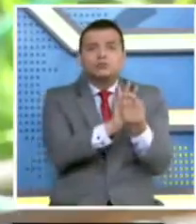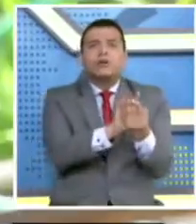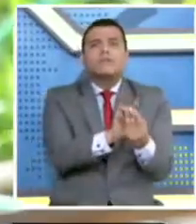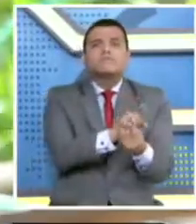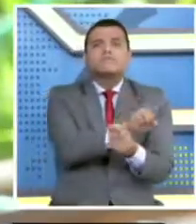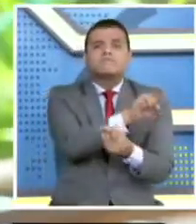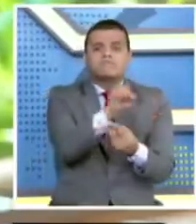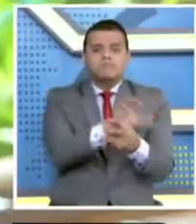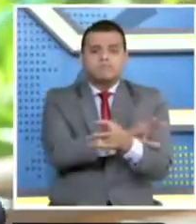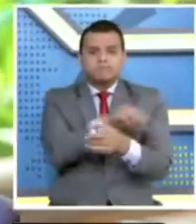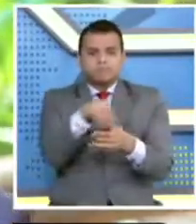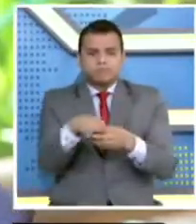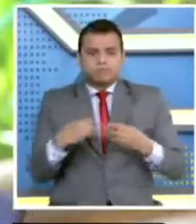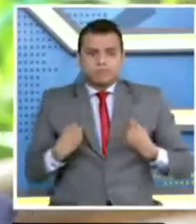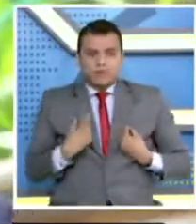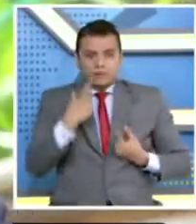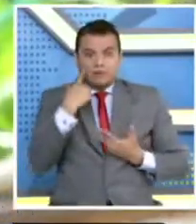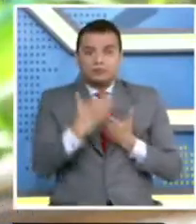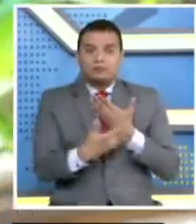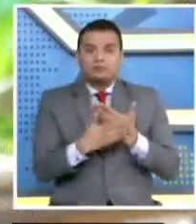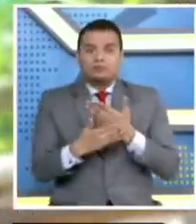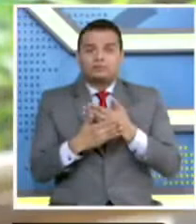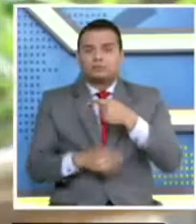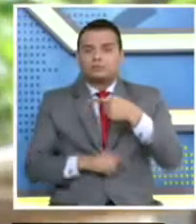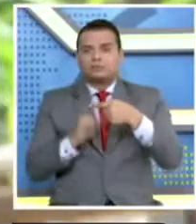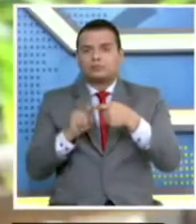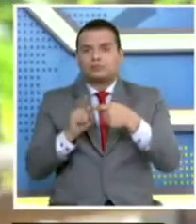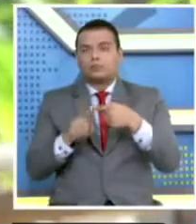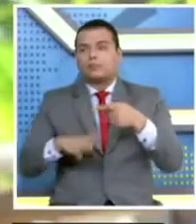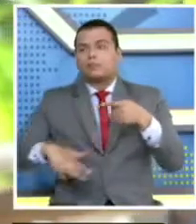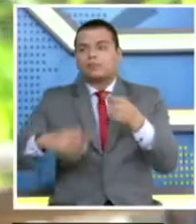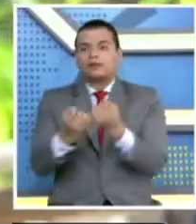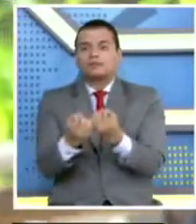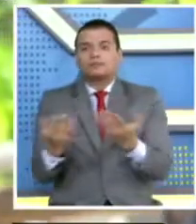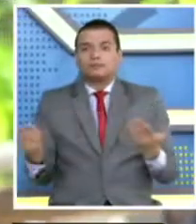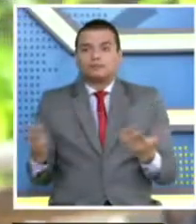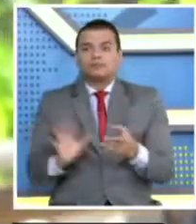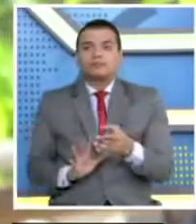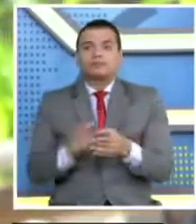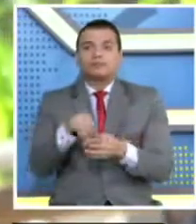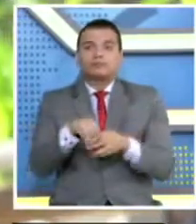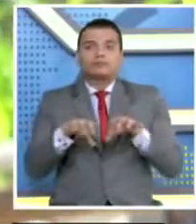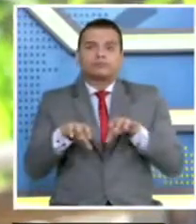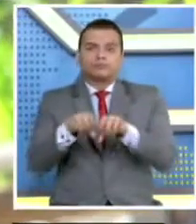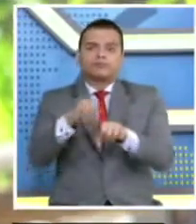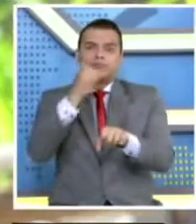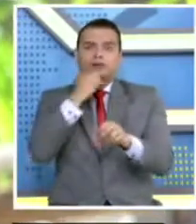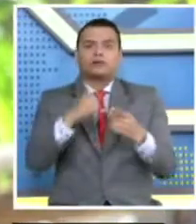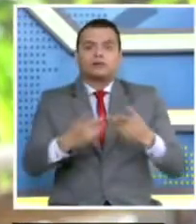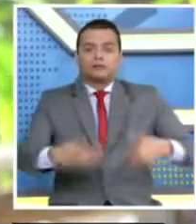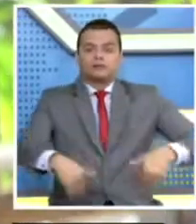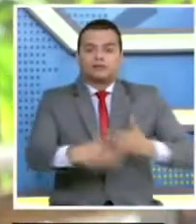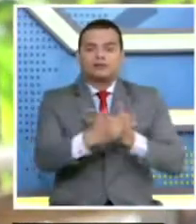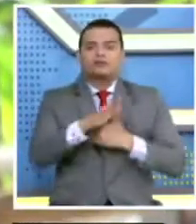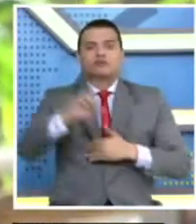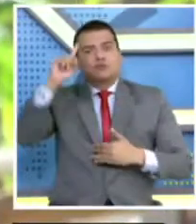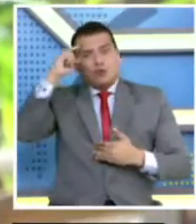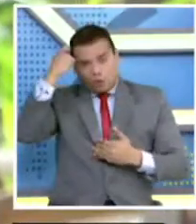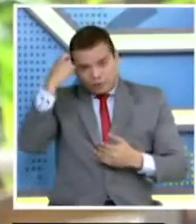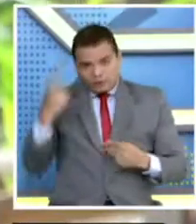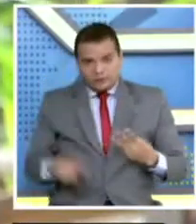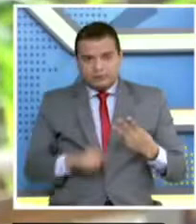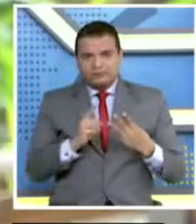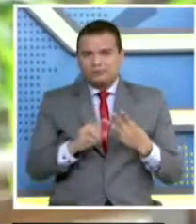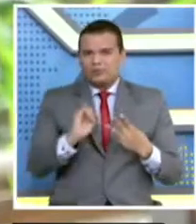ellos tienen 3 argumentos. El primero, que estábamos en zonas verdes. Después, que en vías públicas. Y ahora, el jueves que